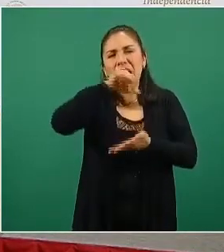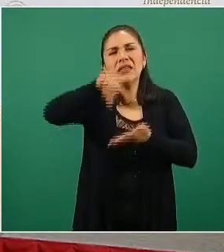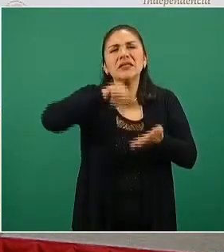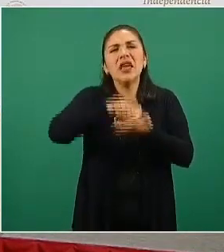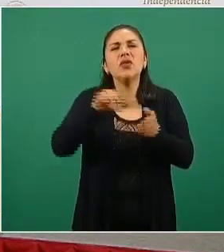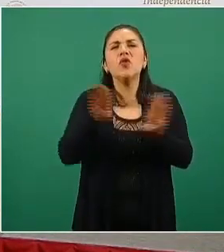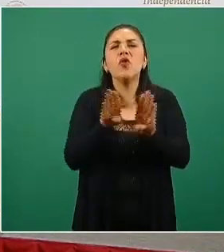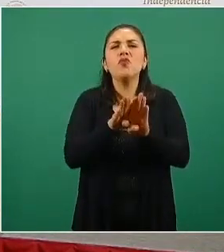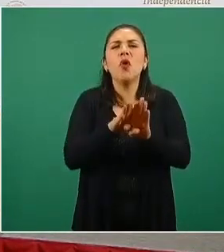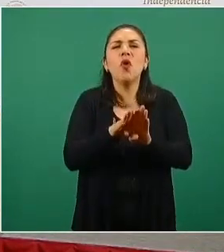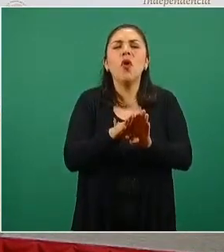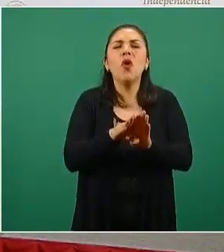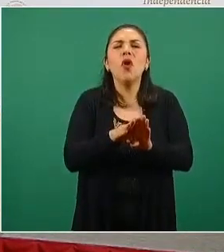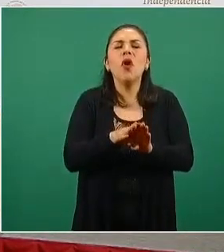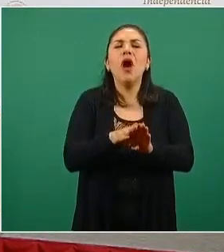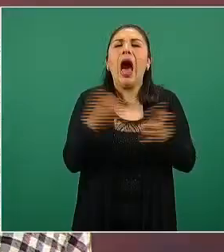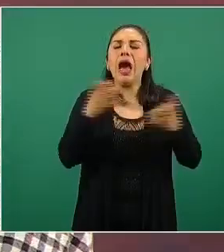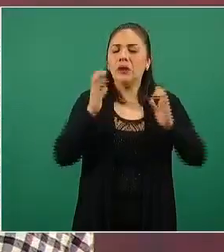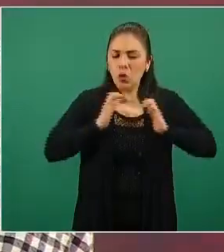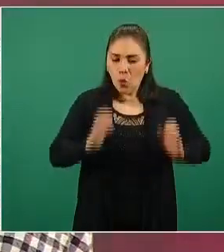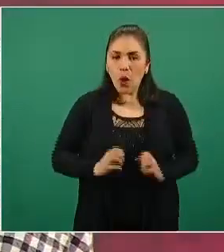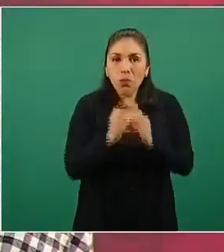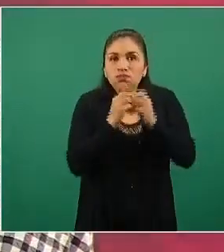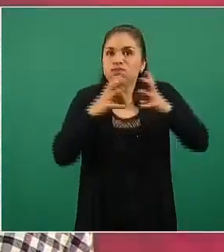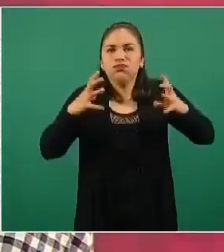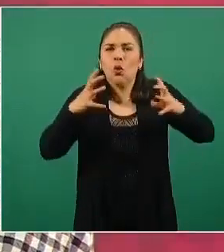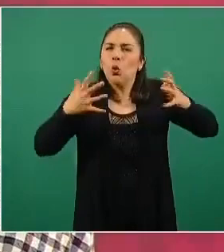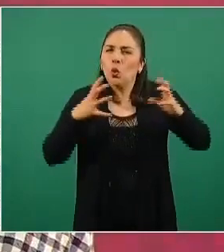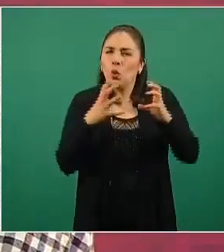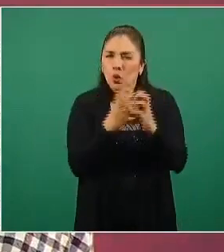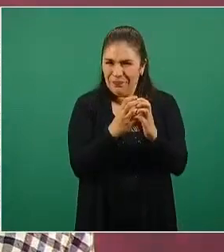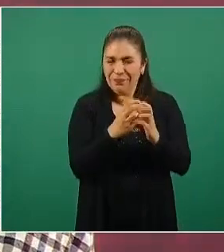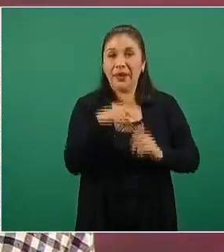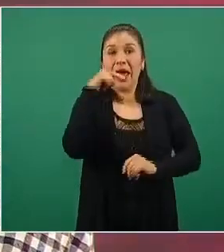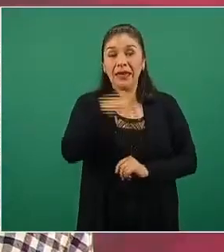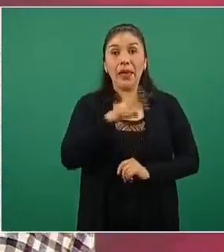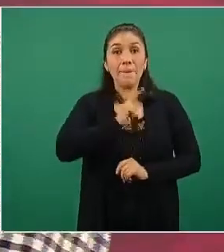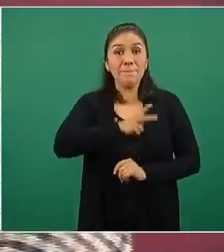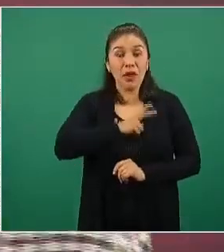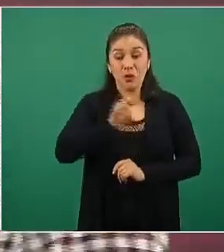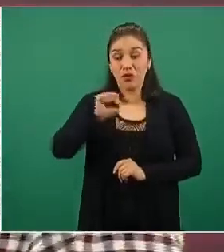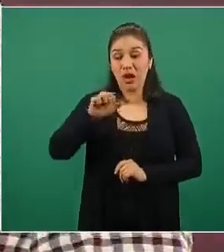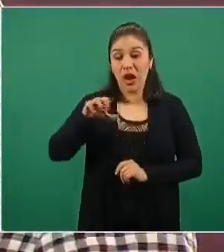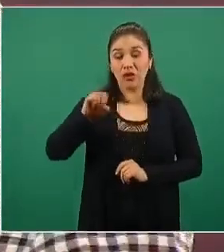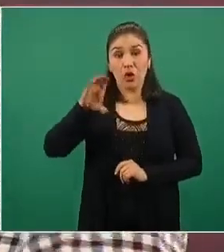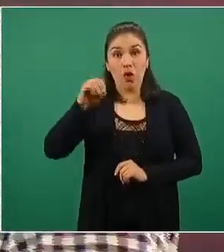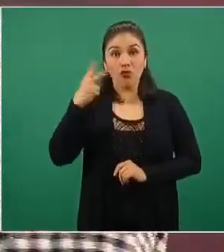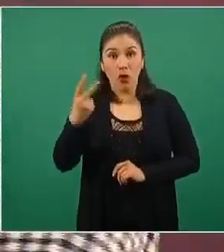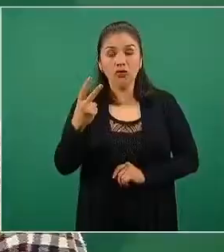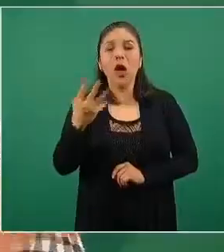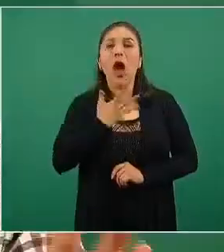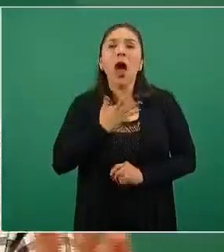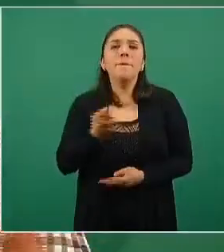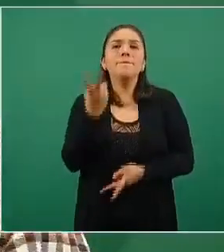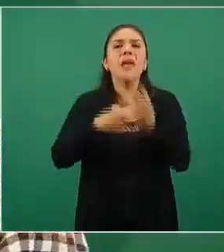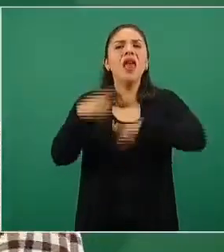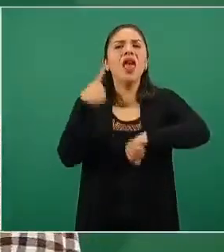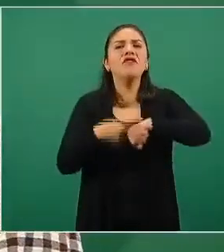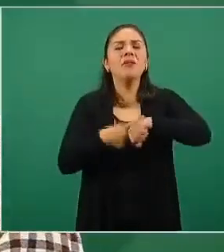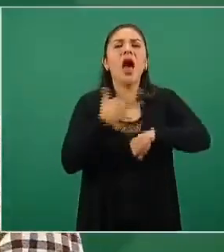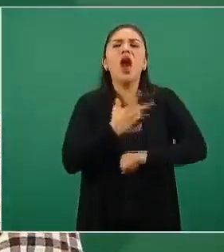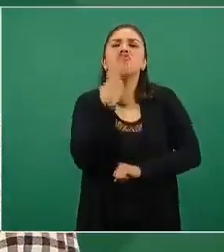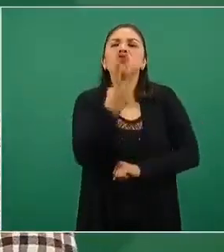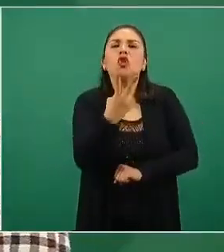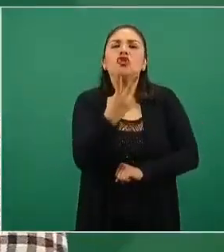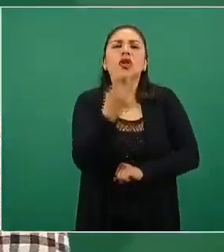centrales de la respuesta inflamatoria. El virus SARS-CoV-2 produce una enfermedad que tiene 2 fases,